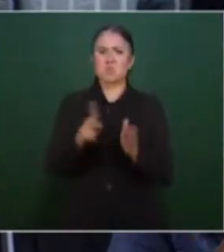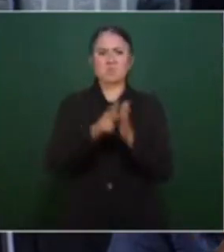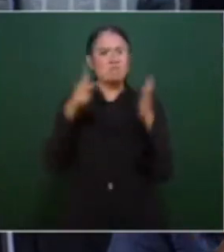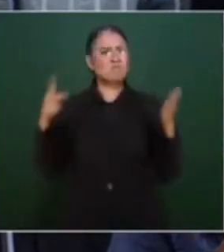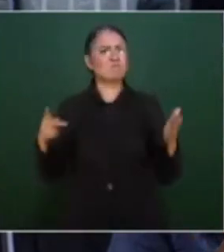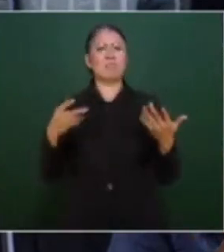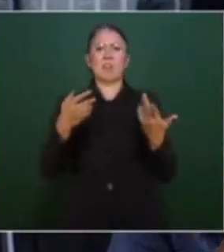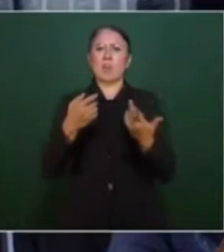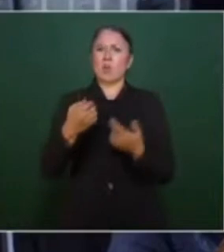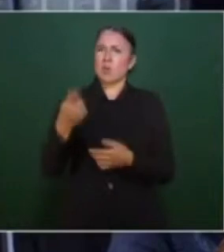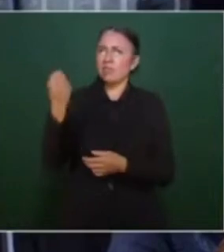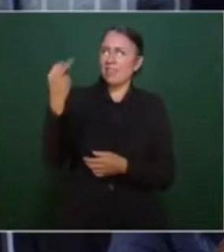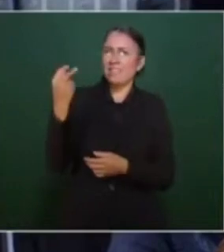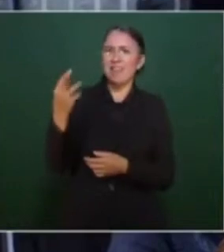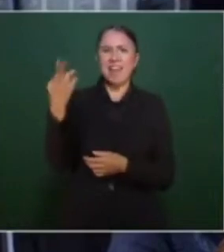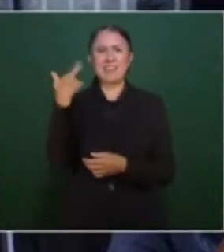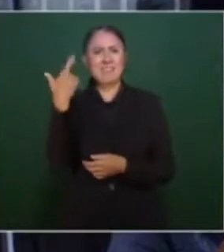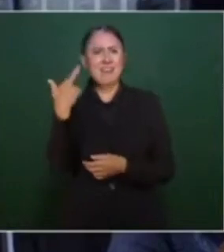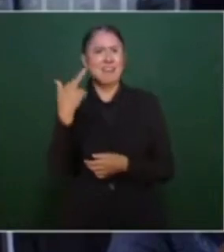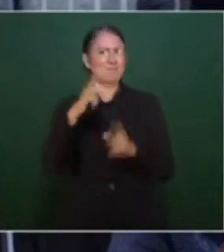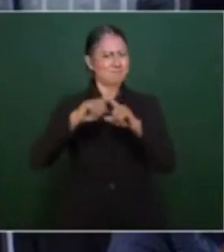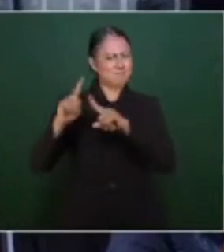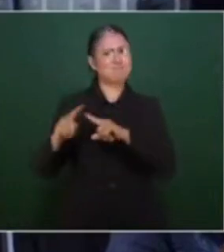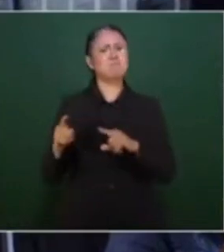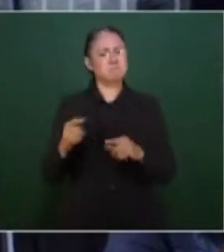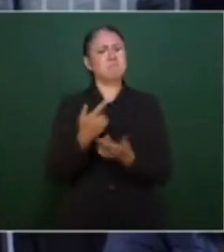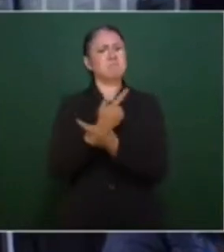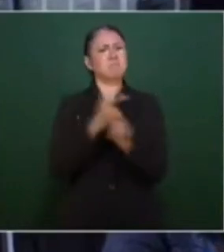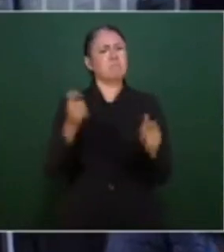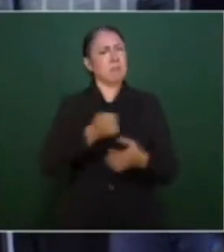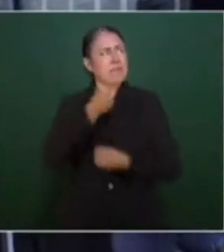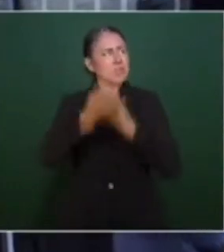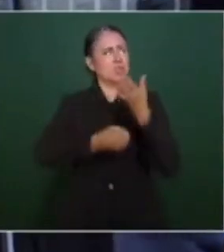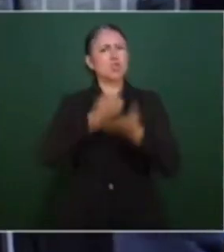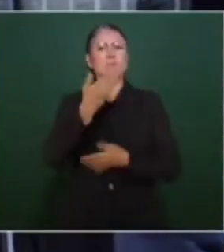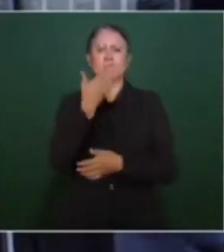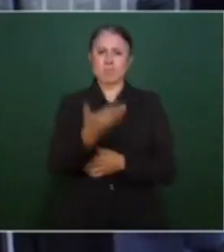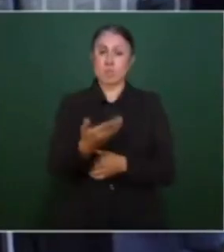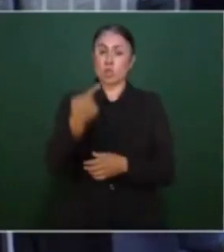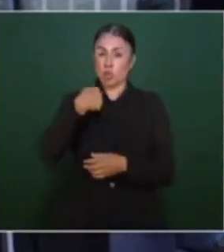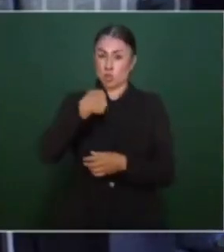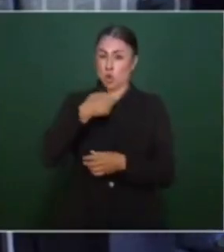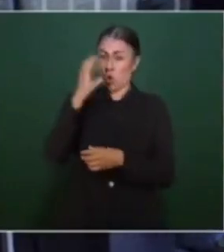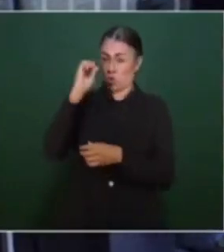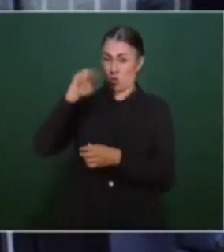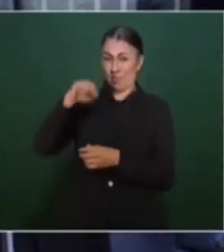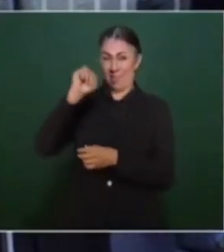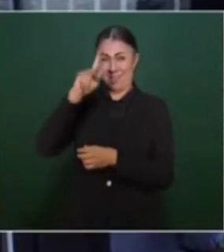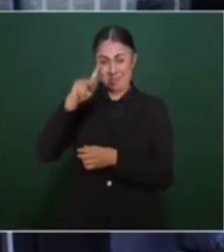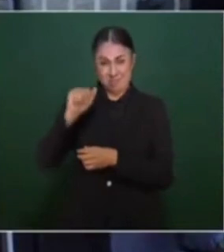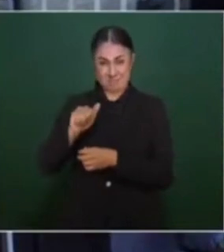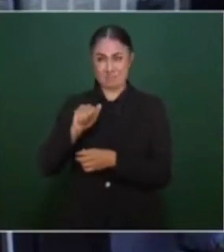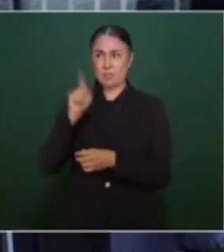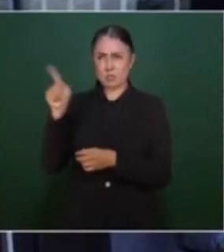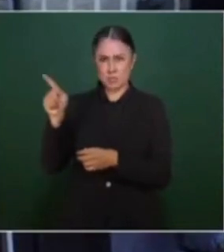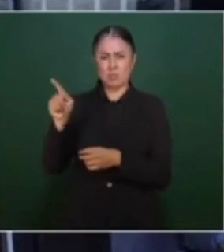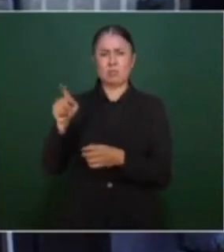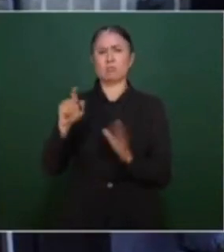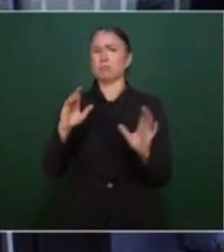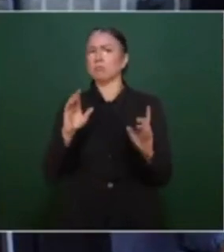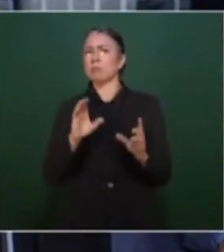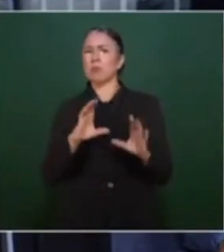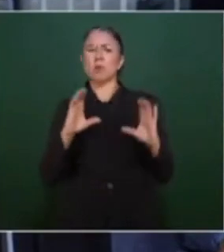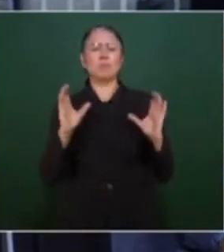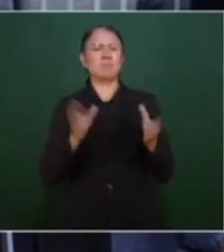prensa. Yo pertenezco a CONAPA, que es el Colectivo Nacional de Alerta